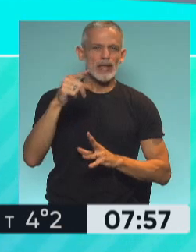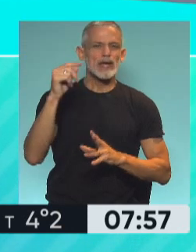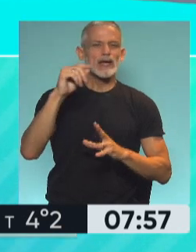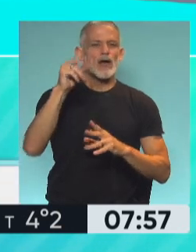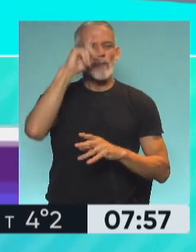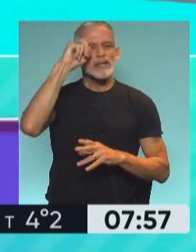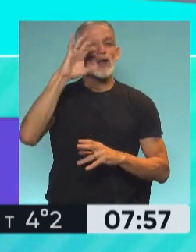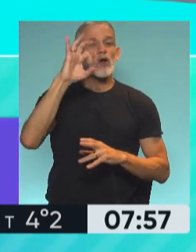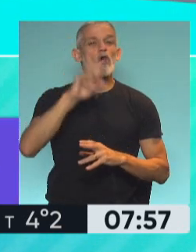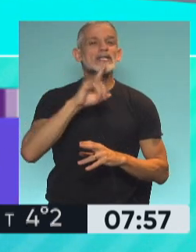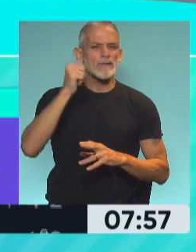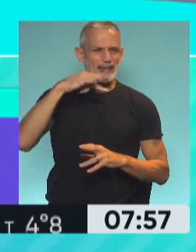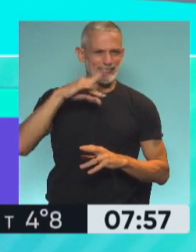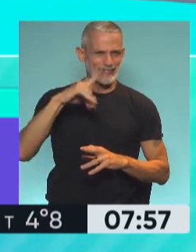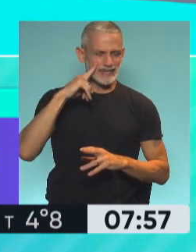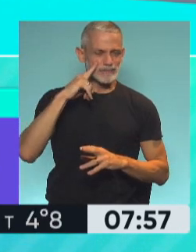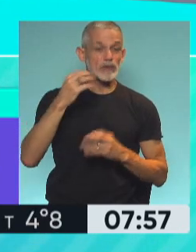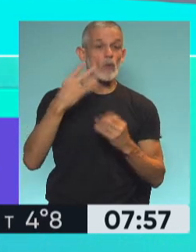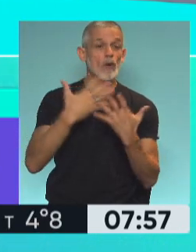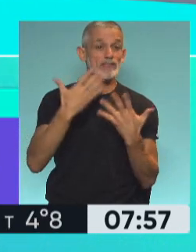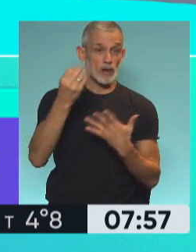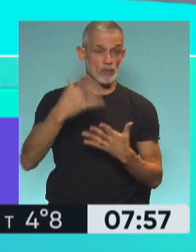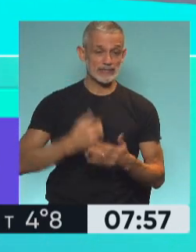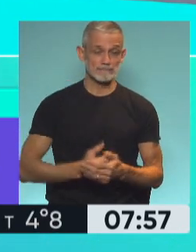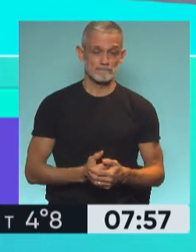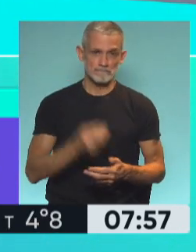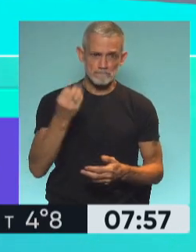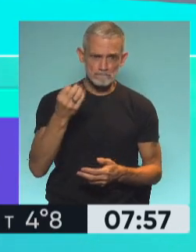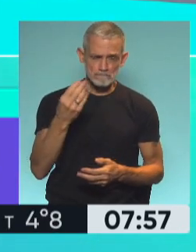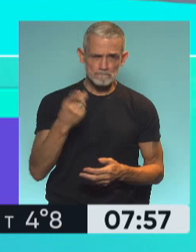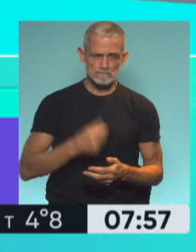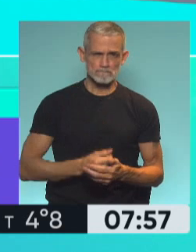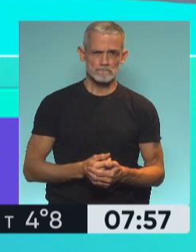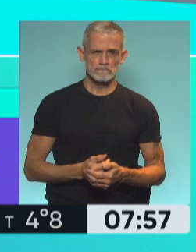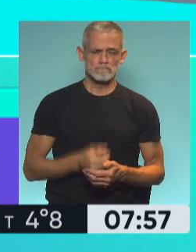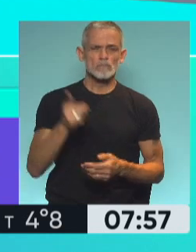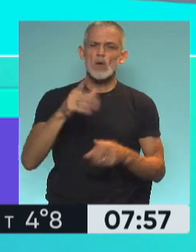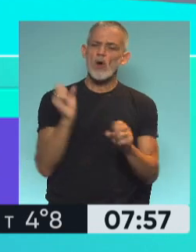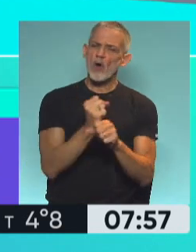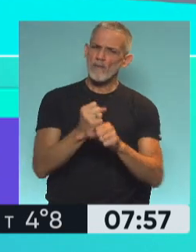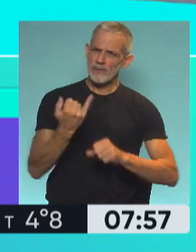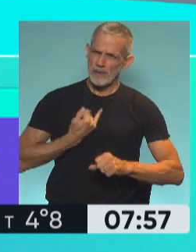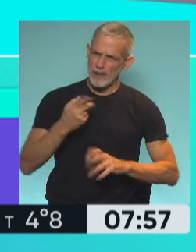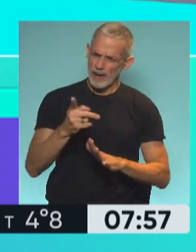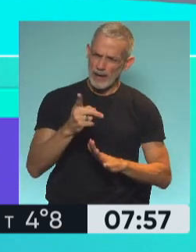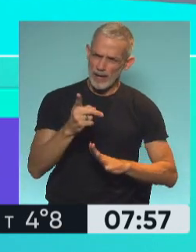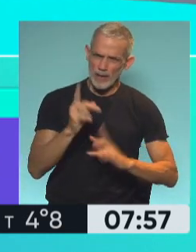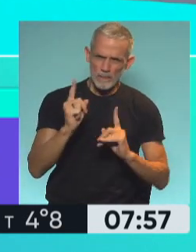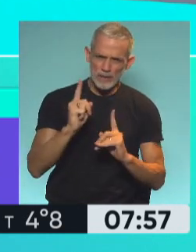día. Bien, ¿cómo están? Bien, a ver, confírmeme el número, si es